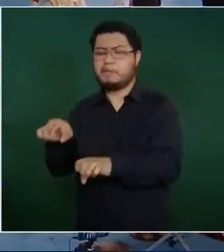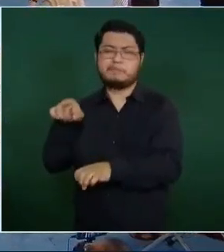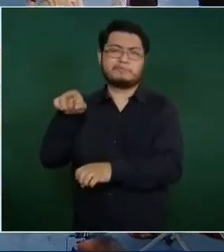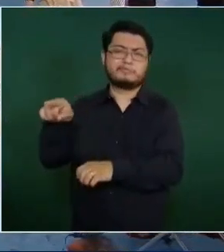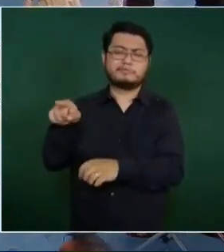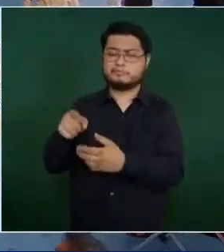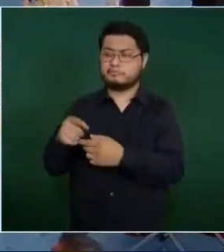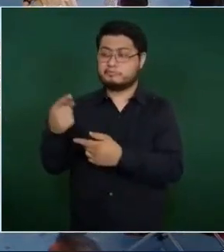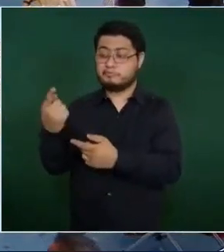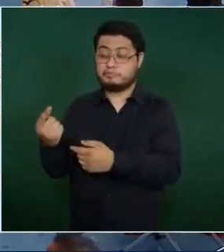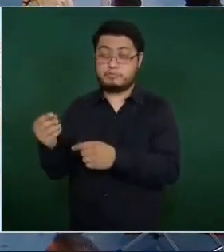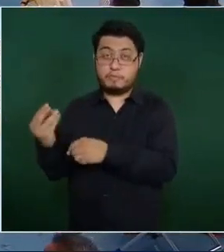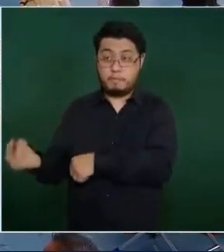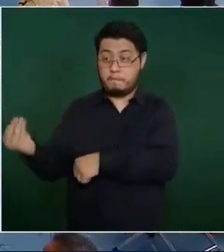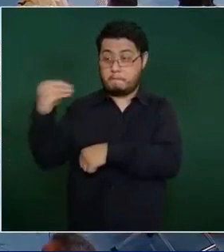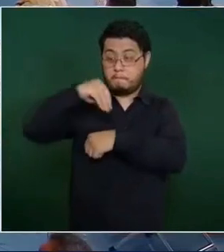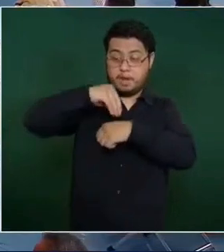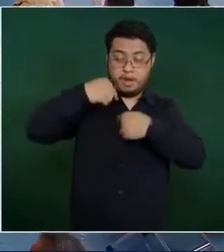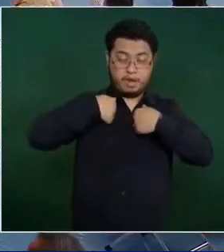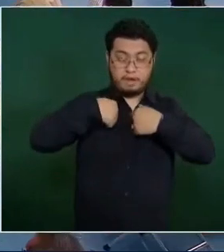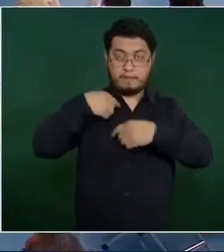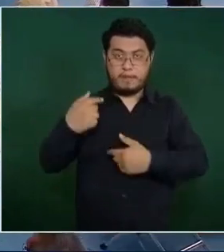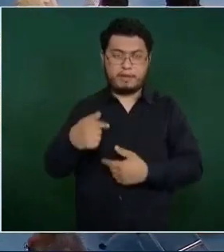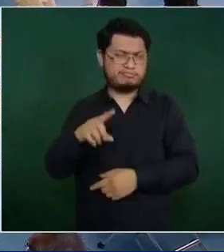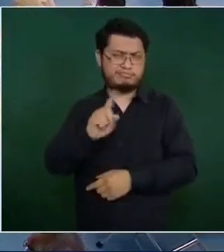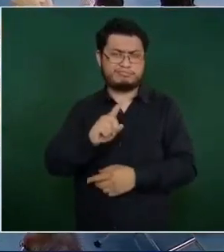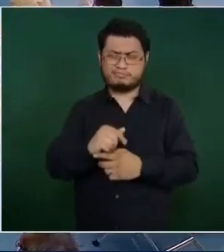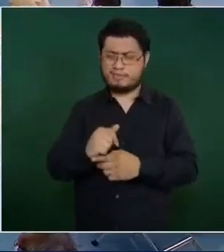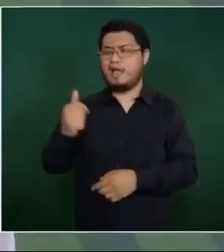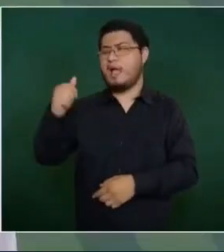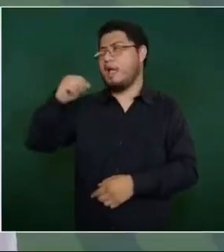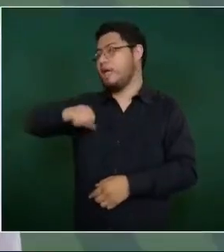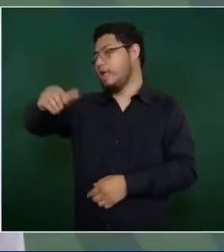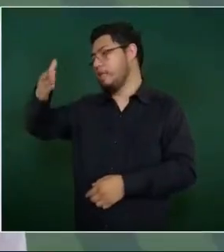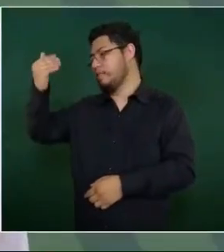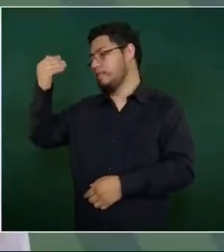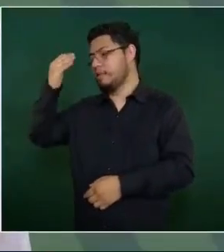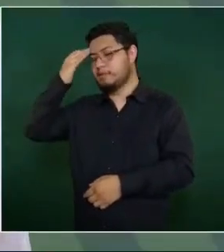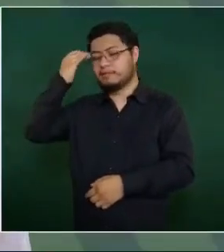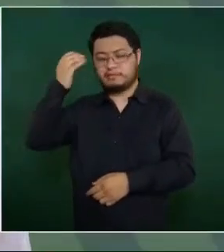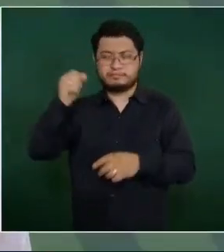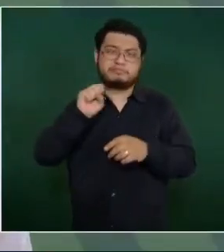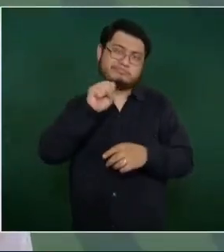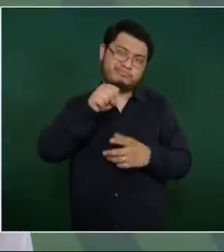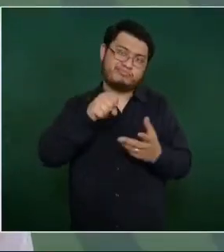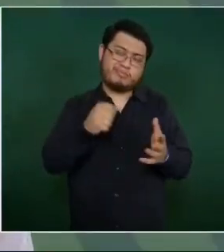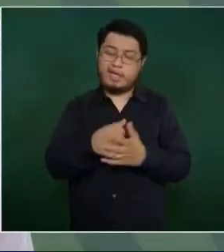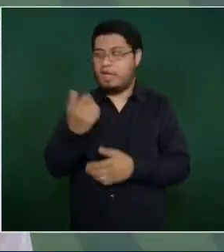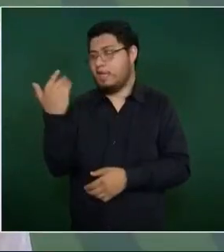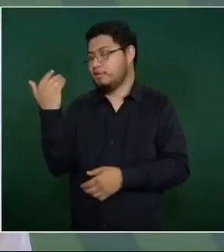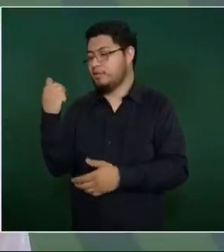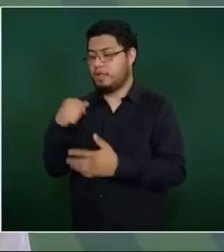empresariales, como sucedió en otros casos, o los medios de información.